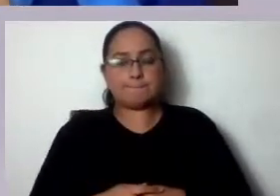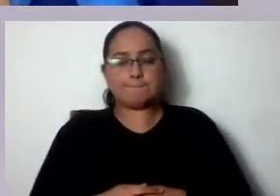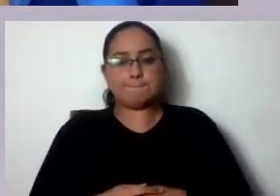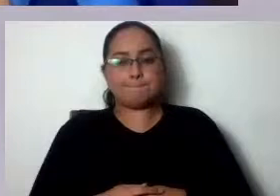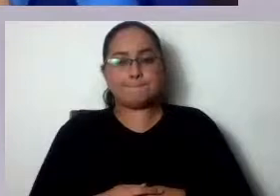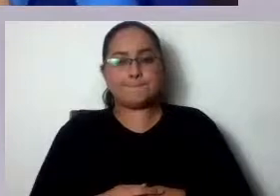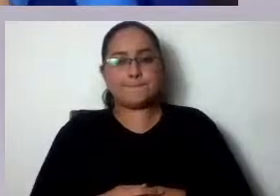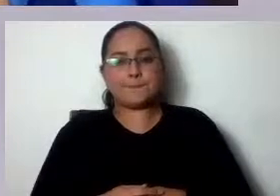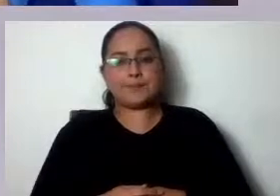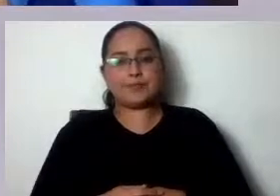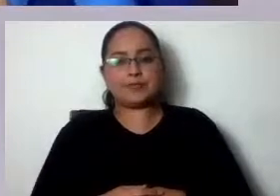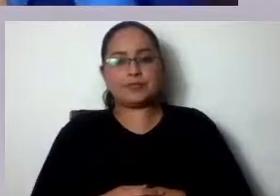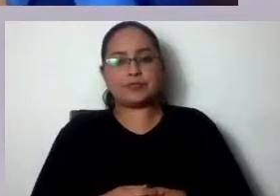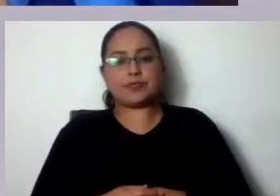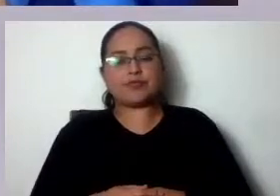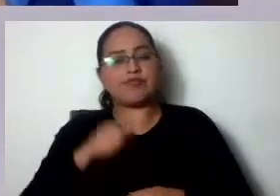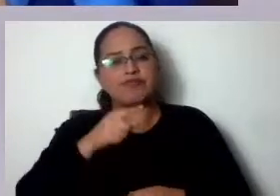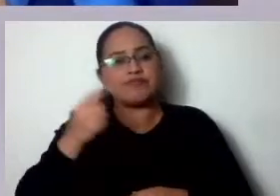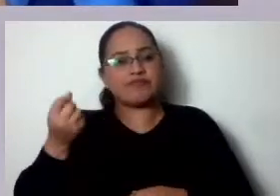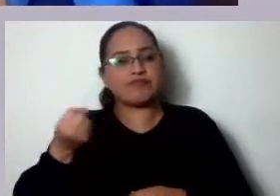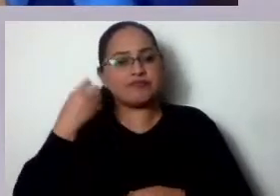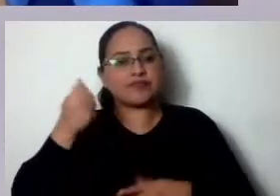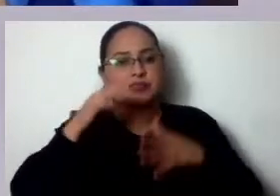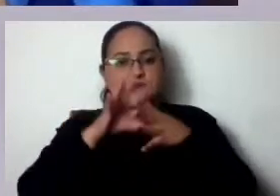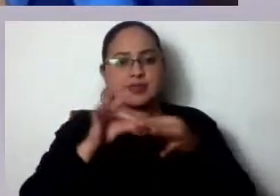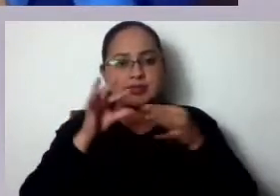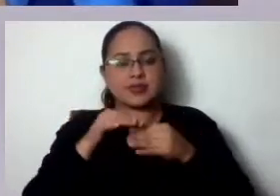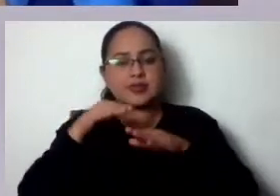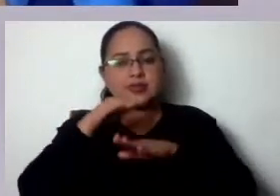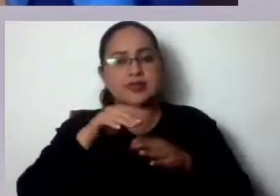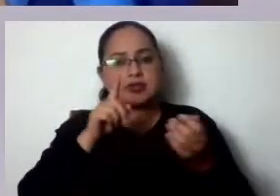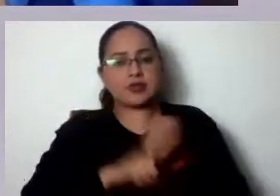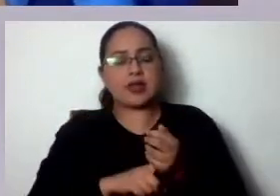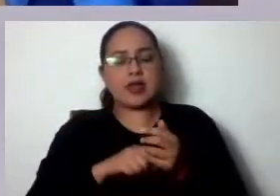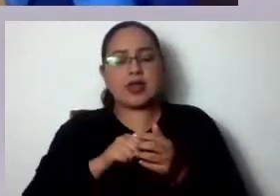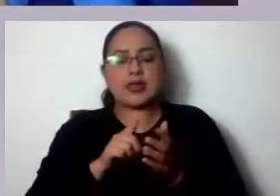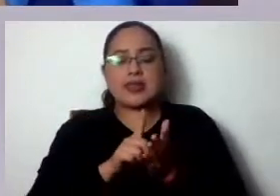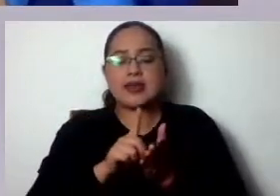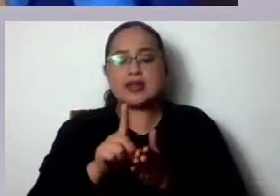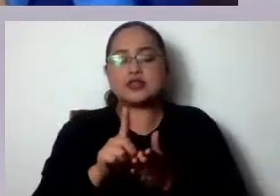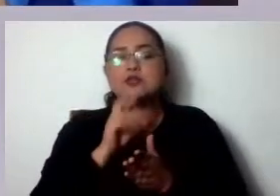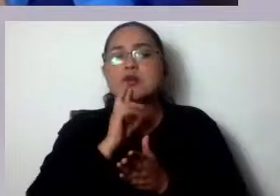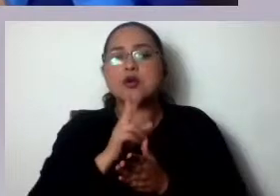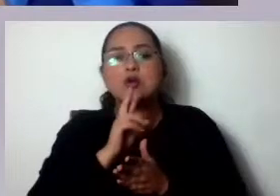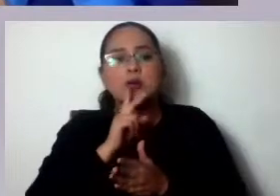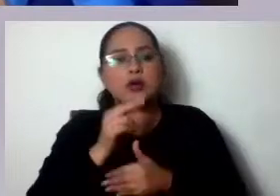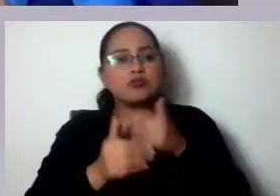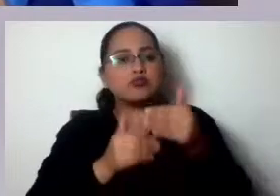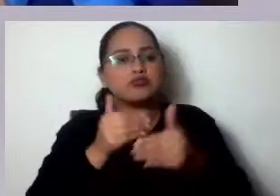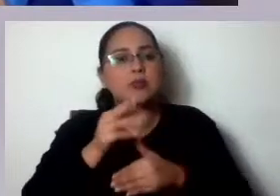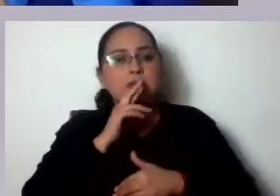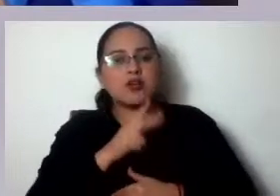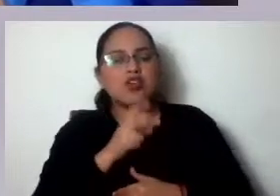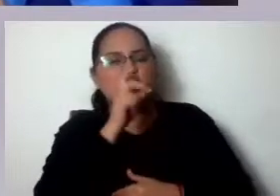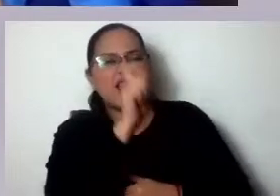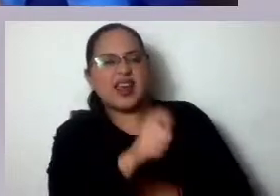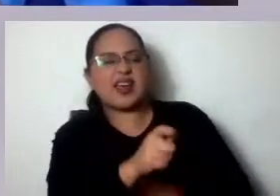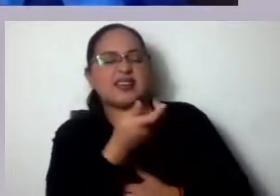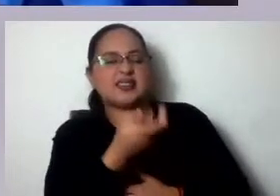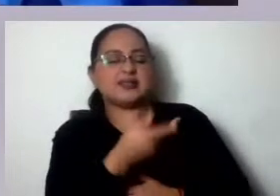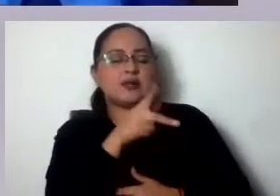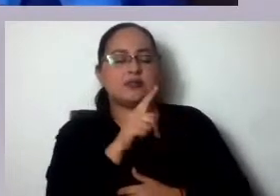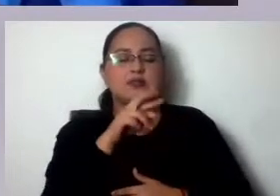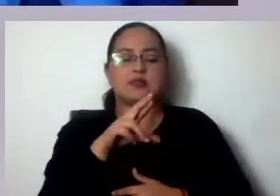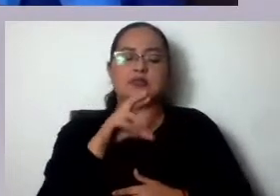que en su exposición alude al principio de progresividad como debemos entender este principio